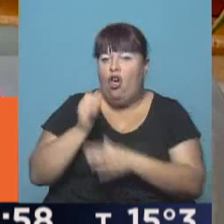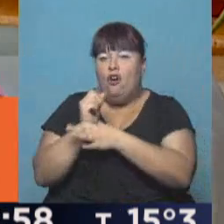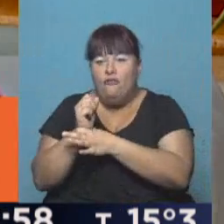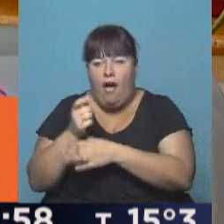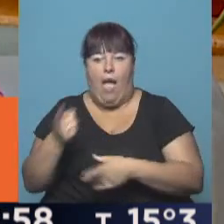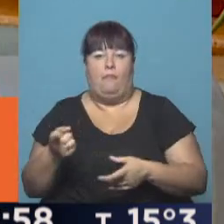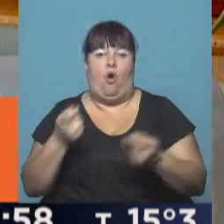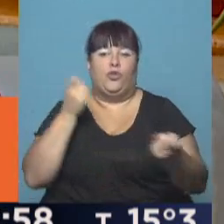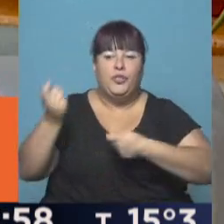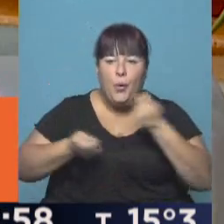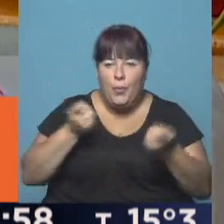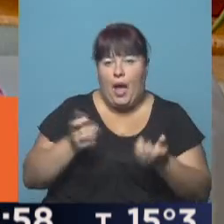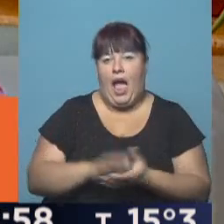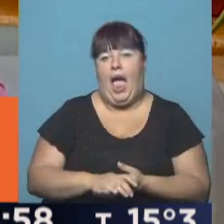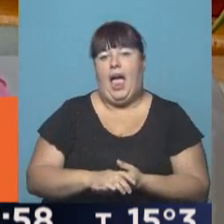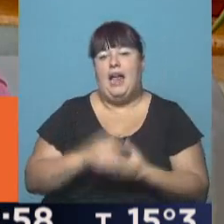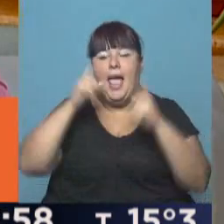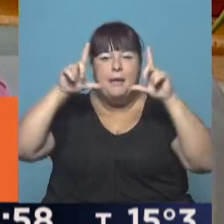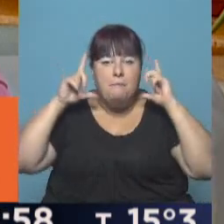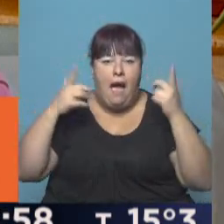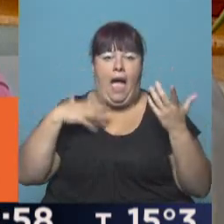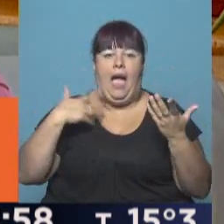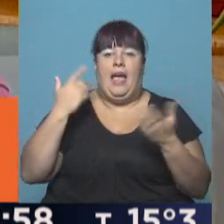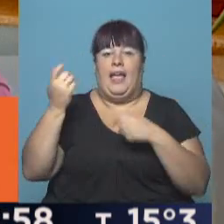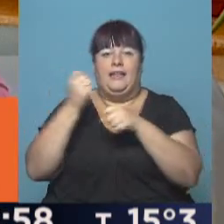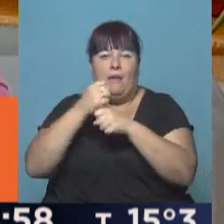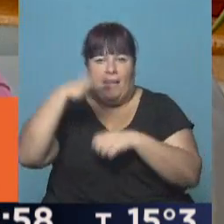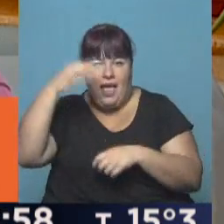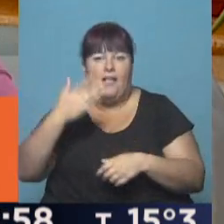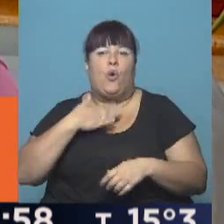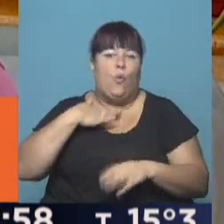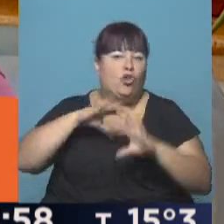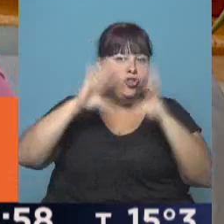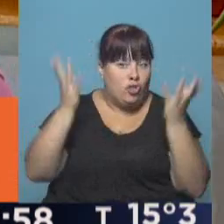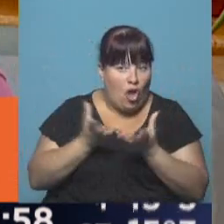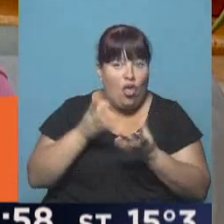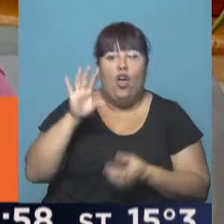artista, en cuanto al baile, la imagen, la puesta en escena, la voz, todo.